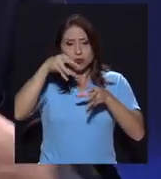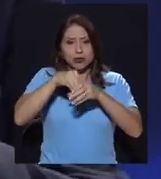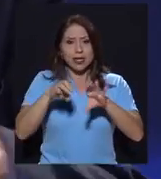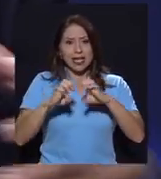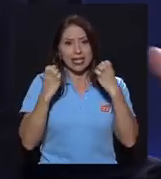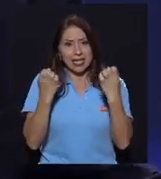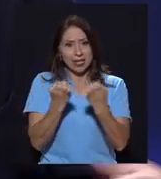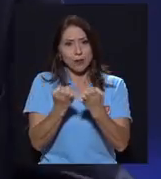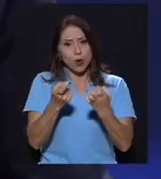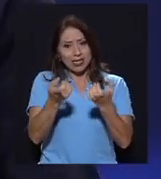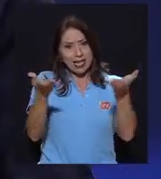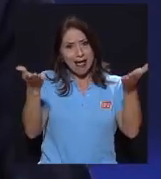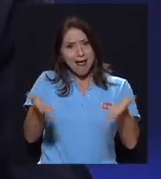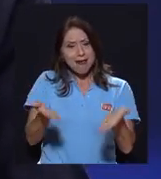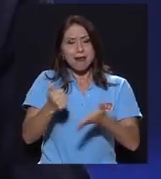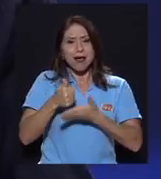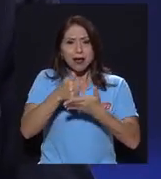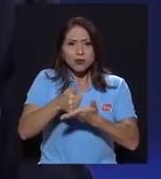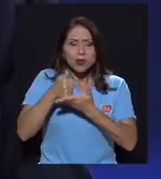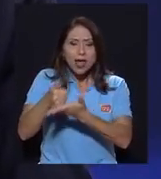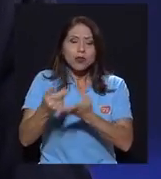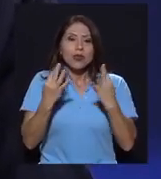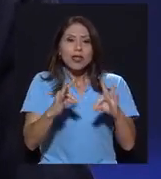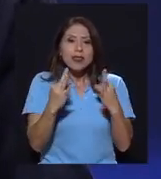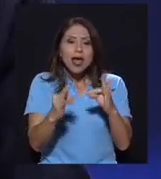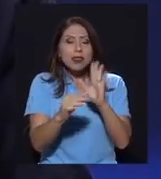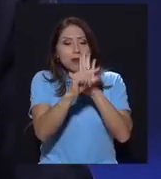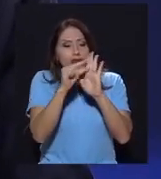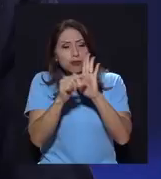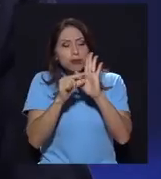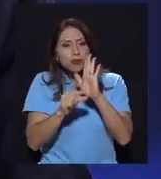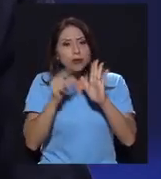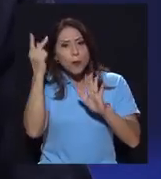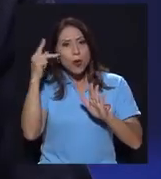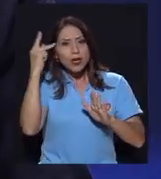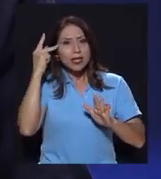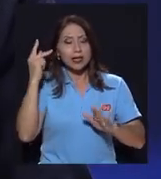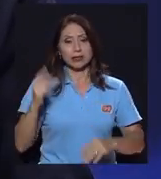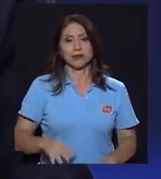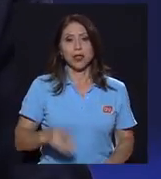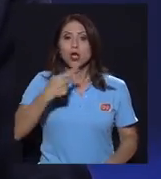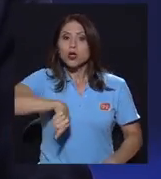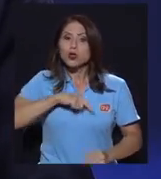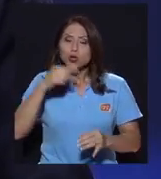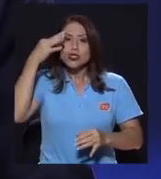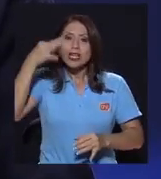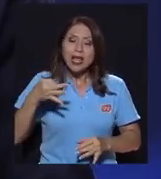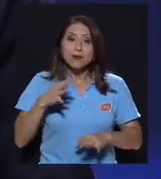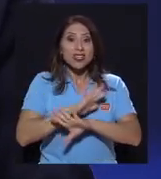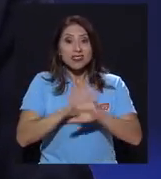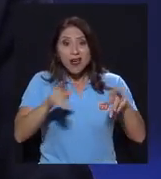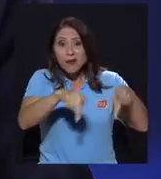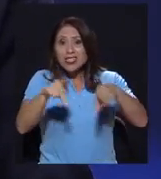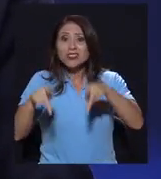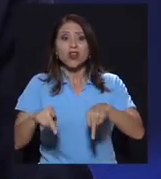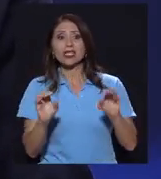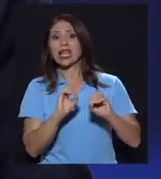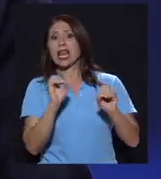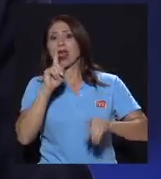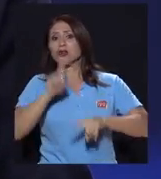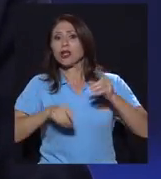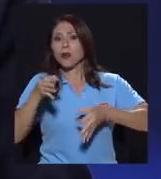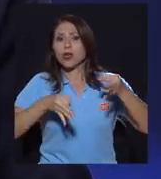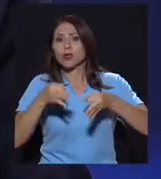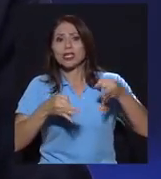ahí ayudando a tratar de generar políticas obviamente creemos que hay que acabar con la impunidad del país en el país nos